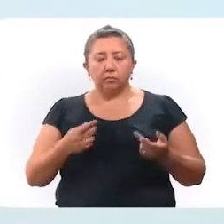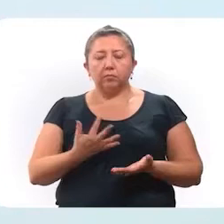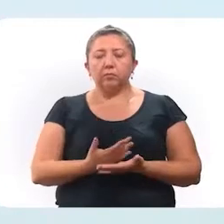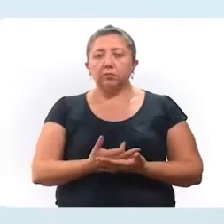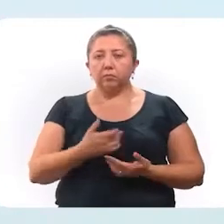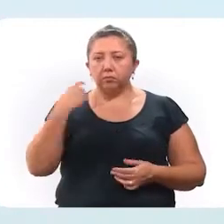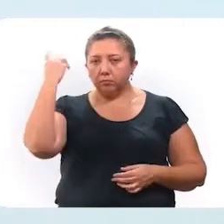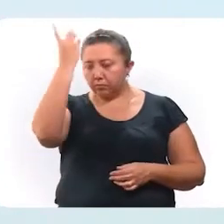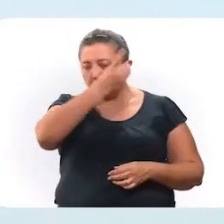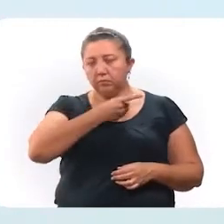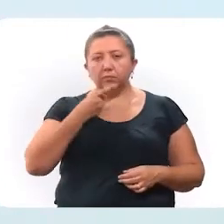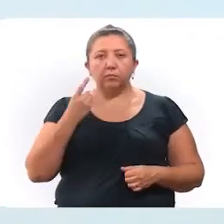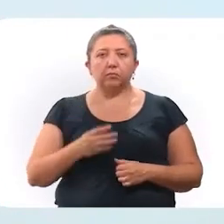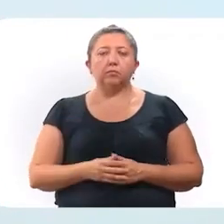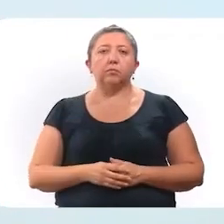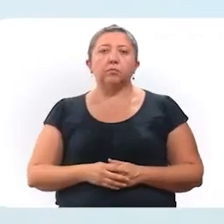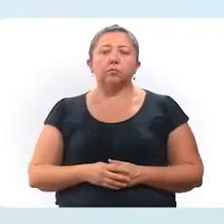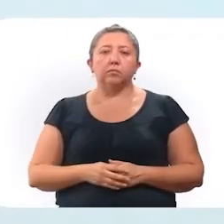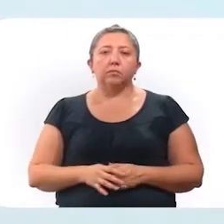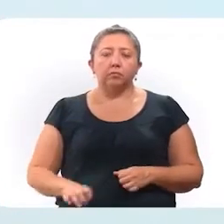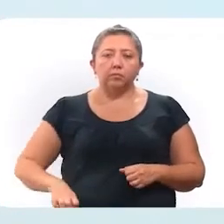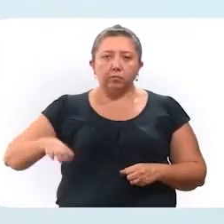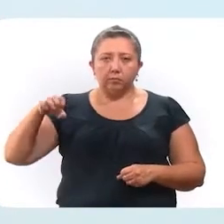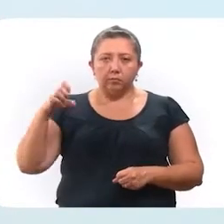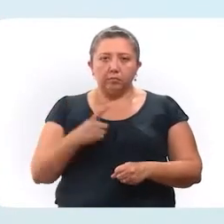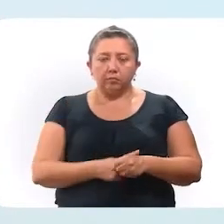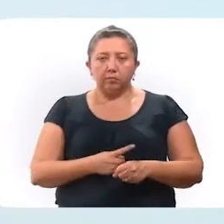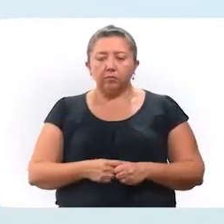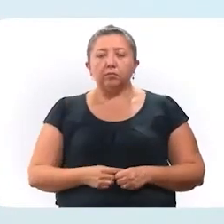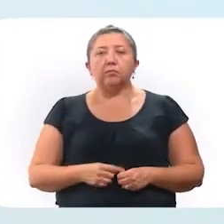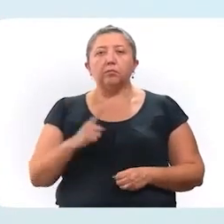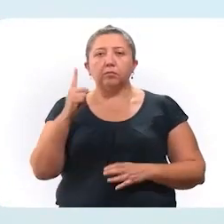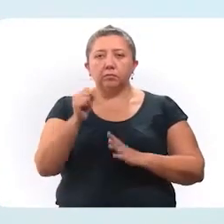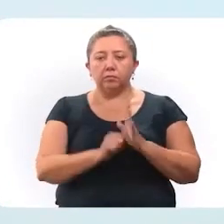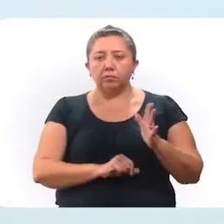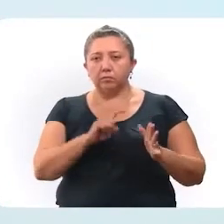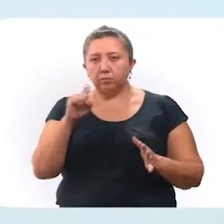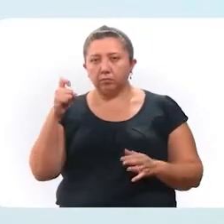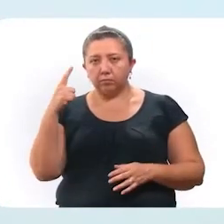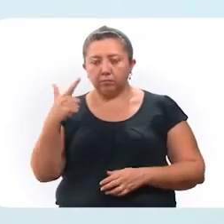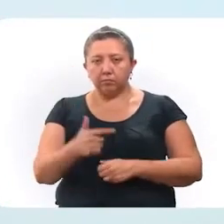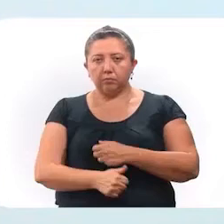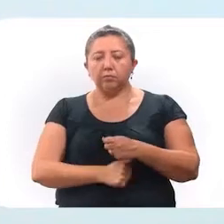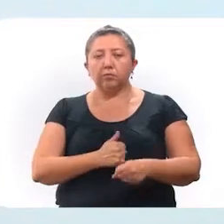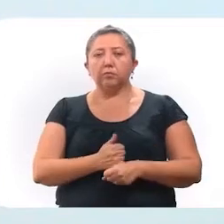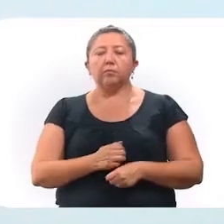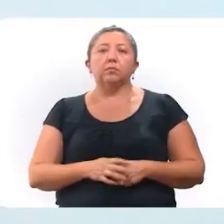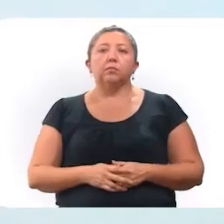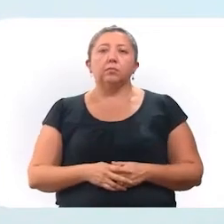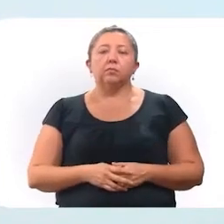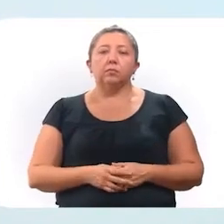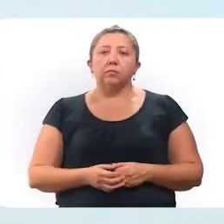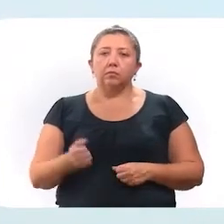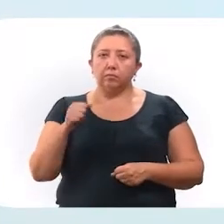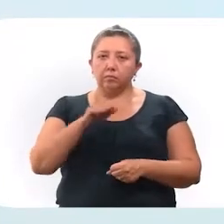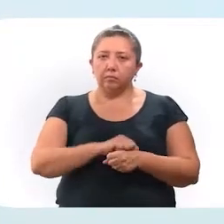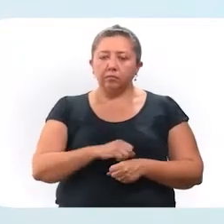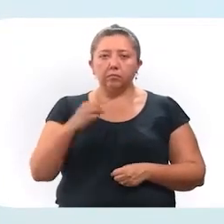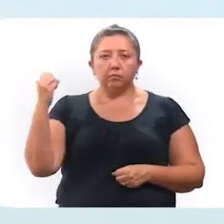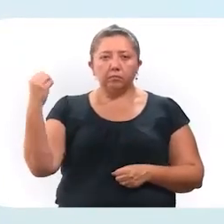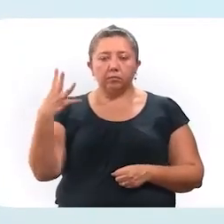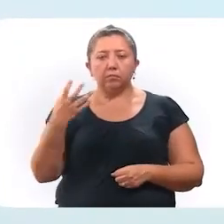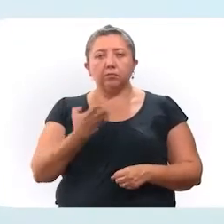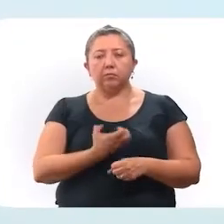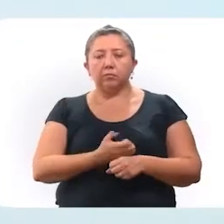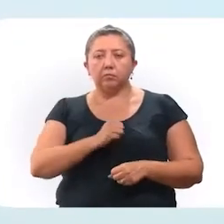otros pacientes a la espera de diagnóstico. El rango de edad de los casos es de 1 mes a 107 años. Los indicadores